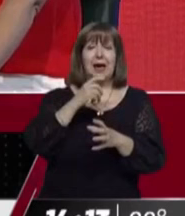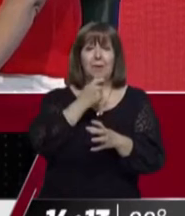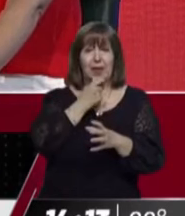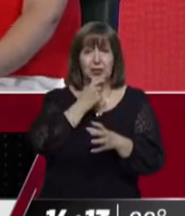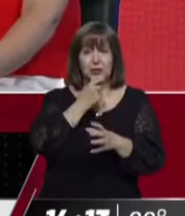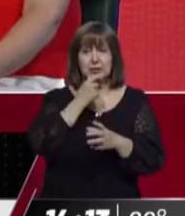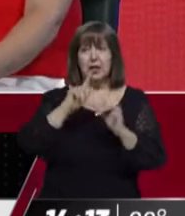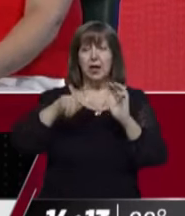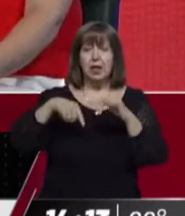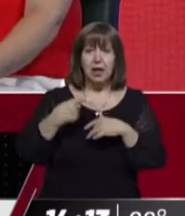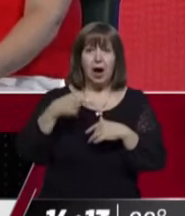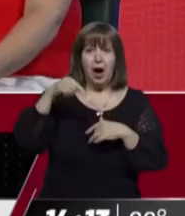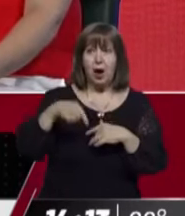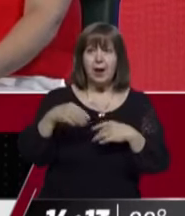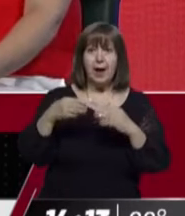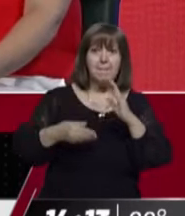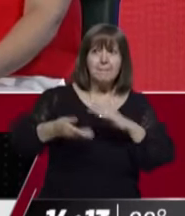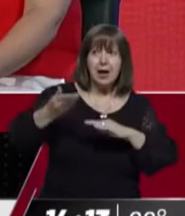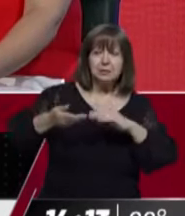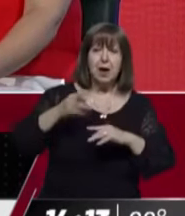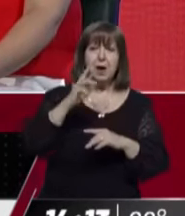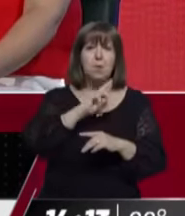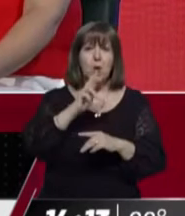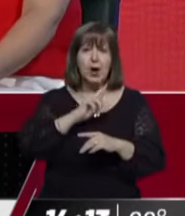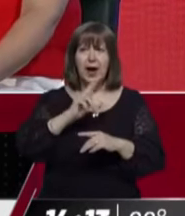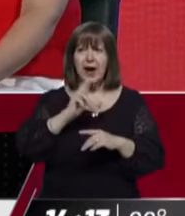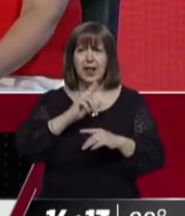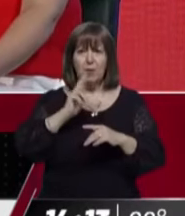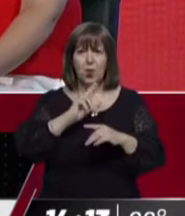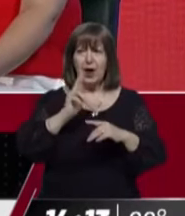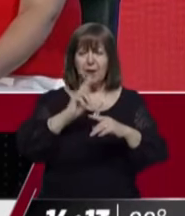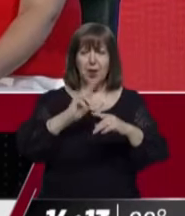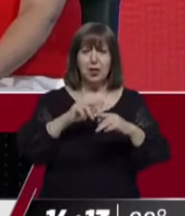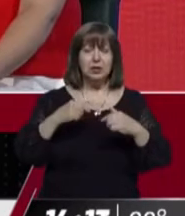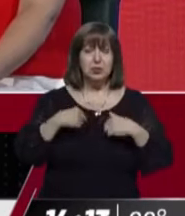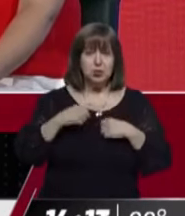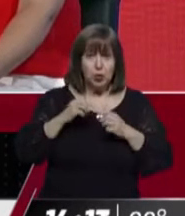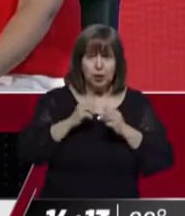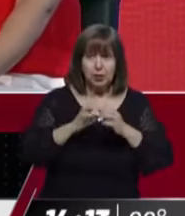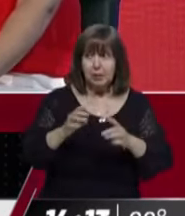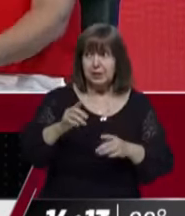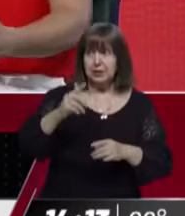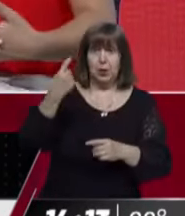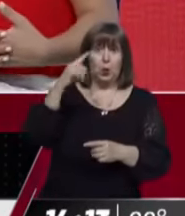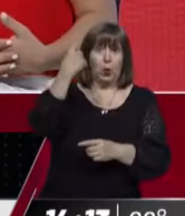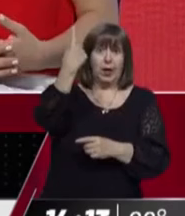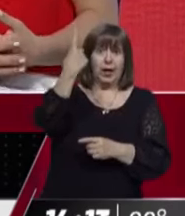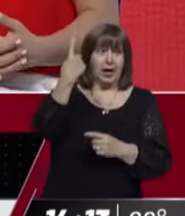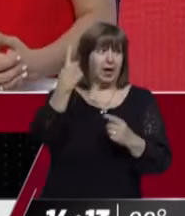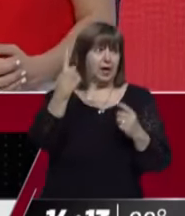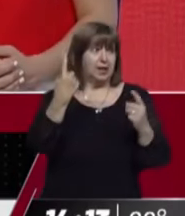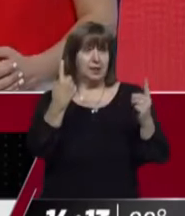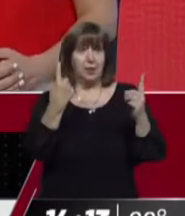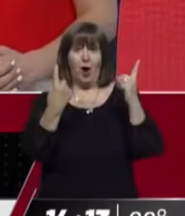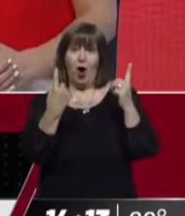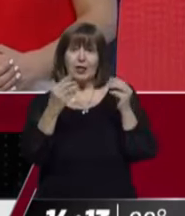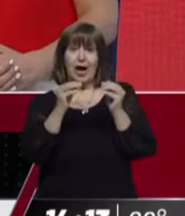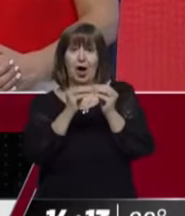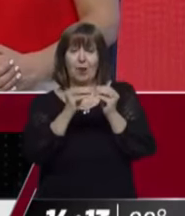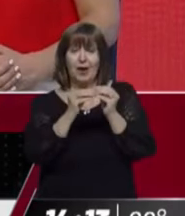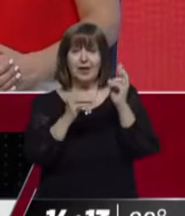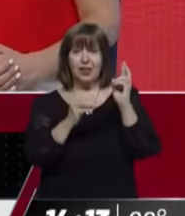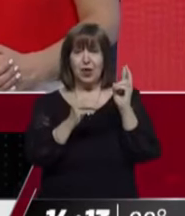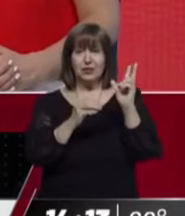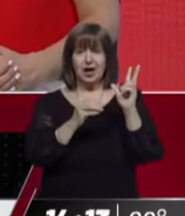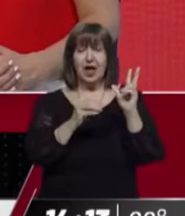el fútbol local. Es impresionante. Yo me acuerdo que había empezado y era la única, y habíamos dos o tres más. Y hoy